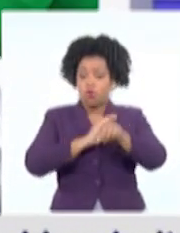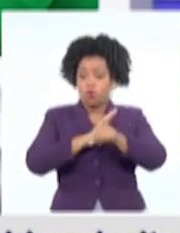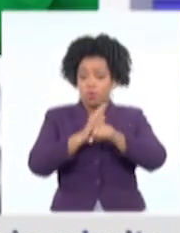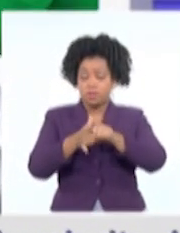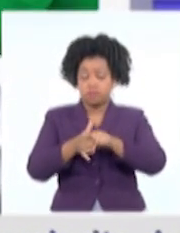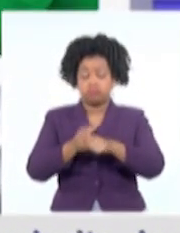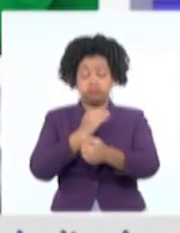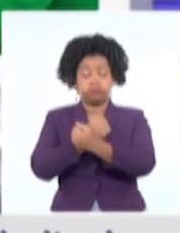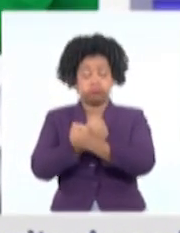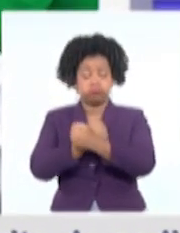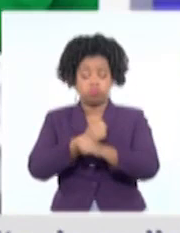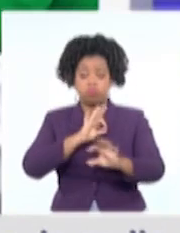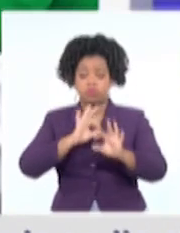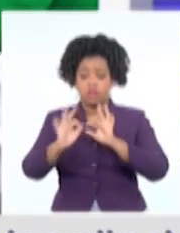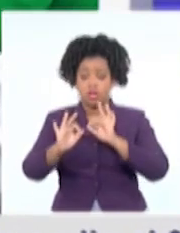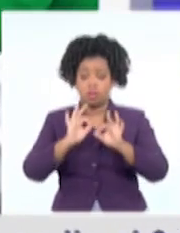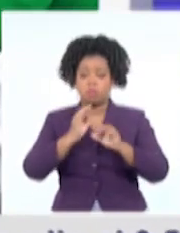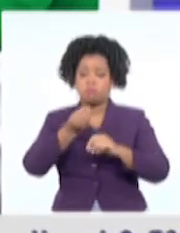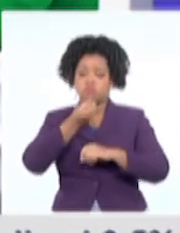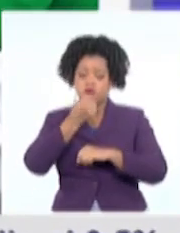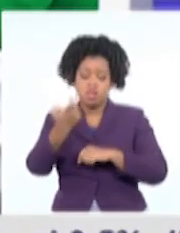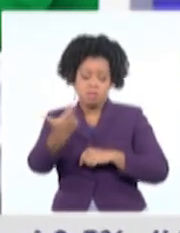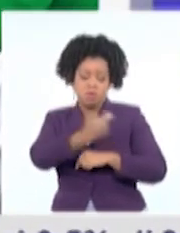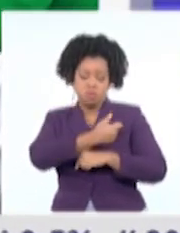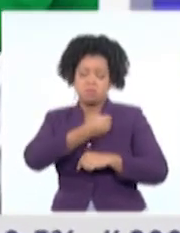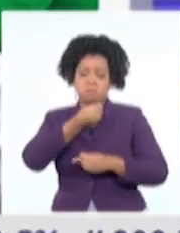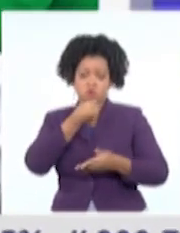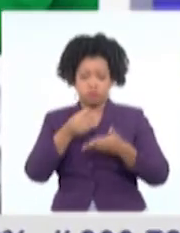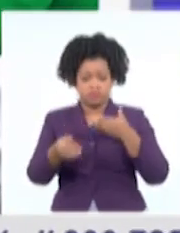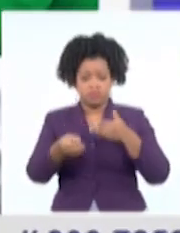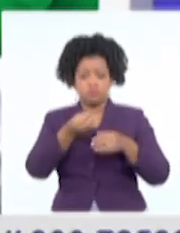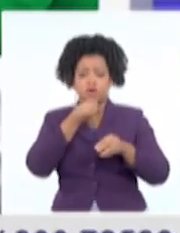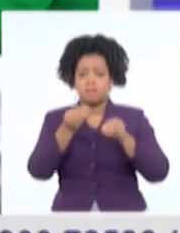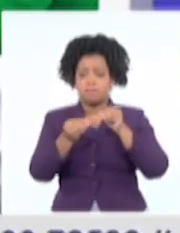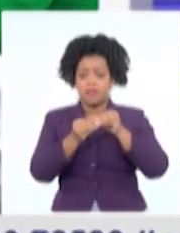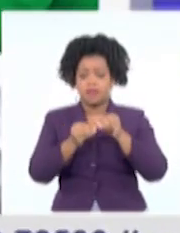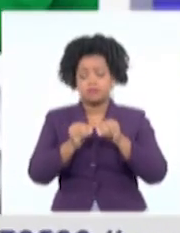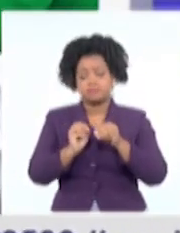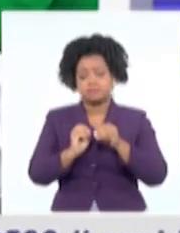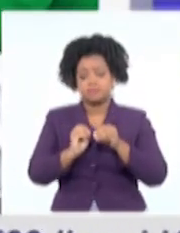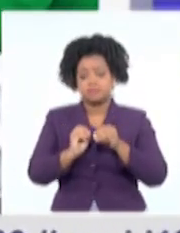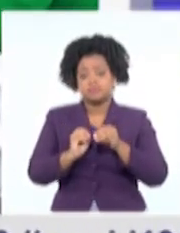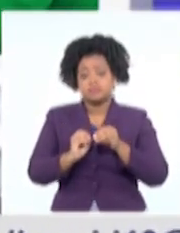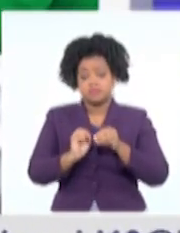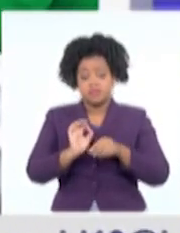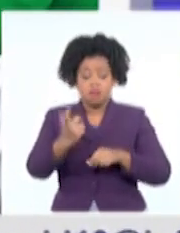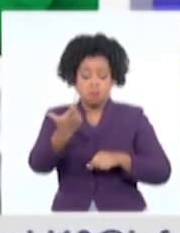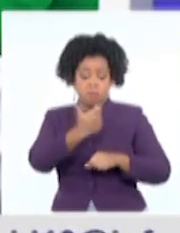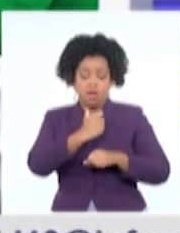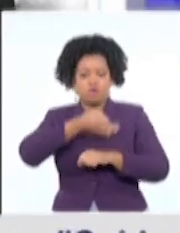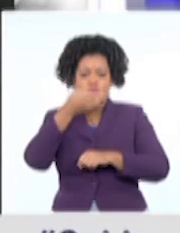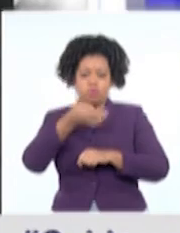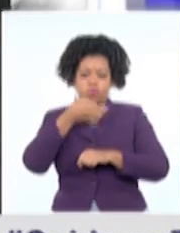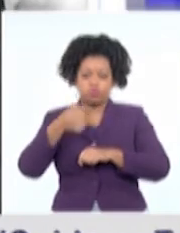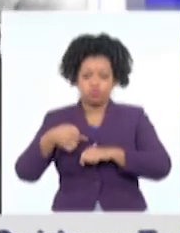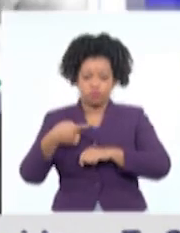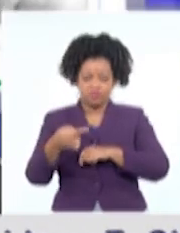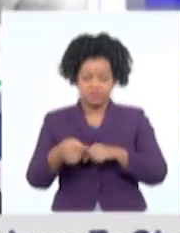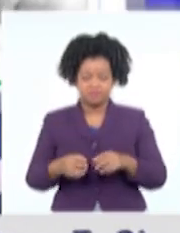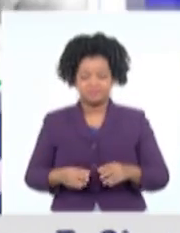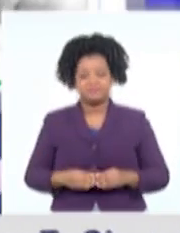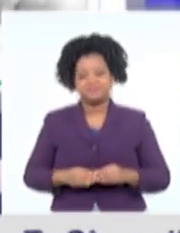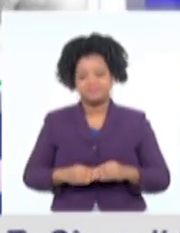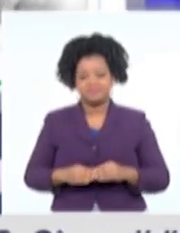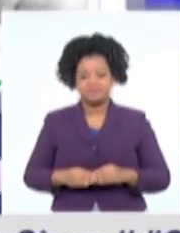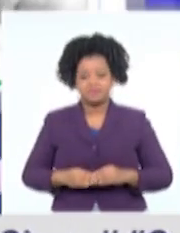estando vacunado es posible. La evolución es más favorable, pero el riesgo de adquirirlo es posible. Vamos a